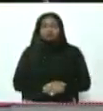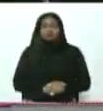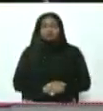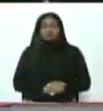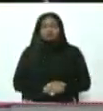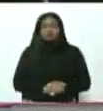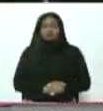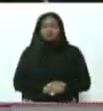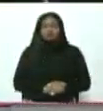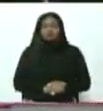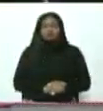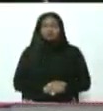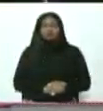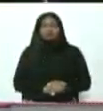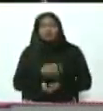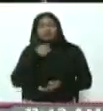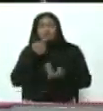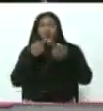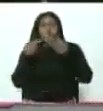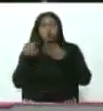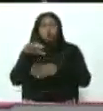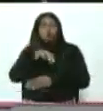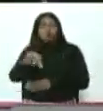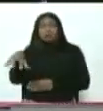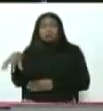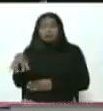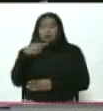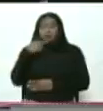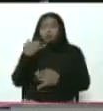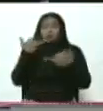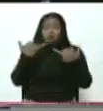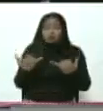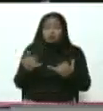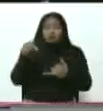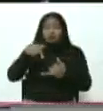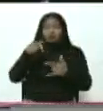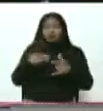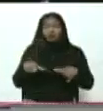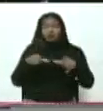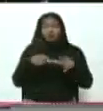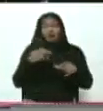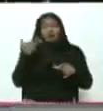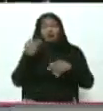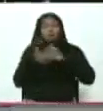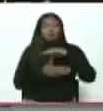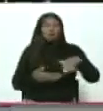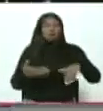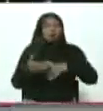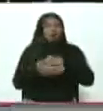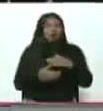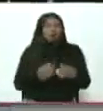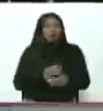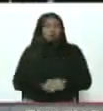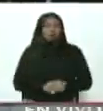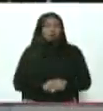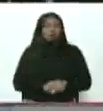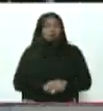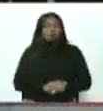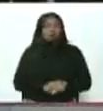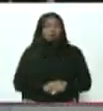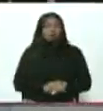que lo decía en otros estados, lo digo aquí, por ejemplo, hay un problema, voy con Bergantín, hay un problema en